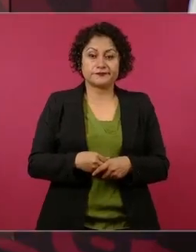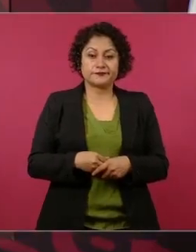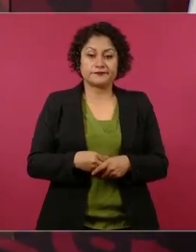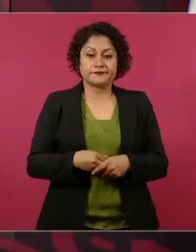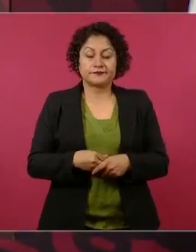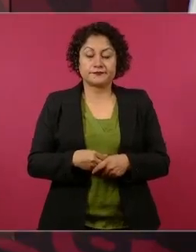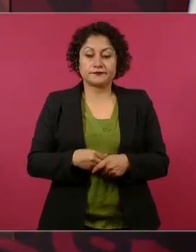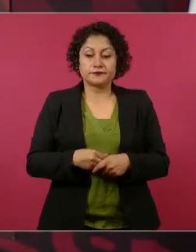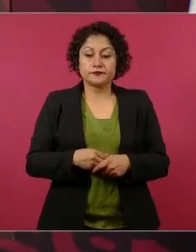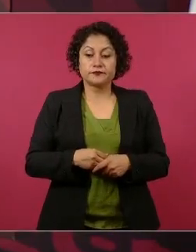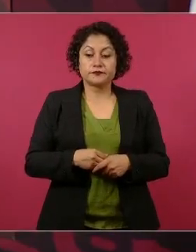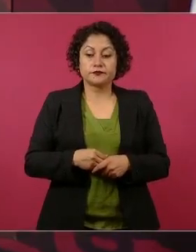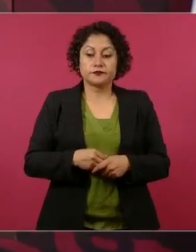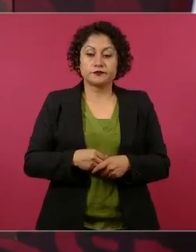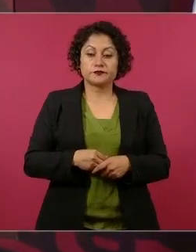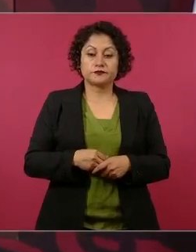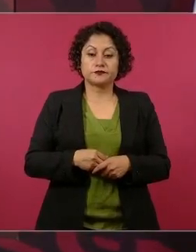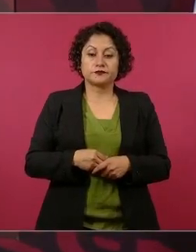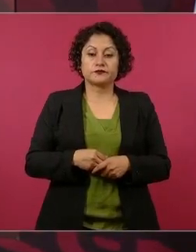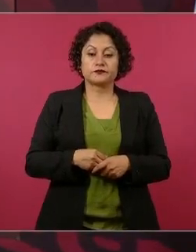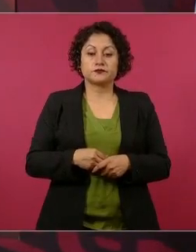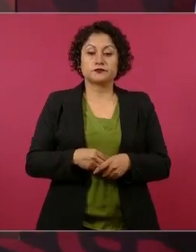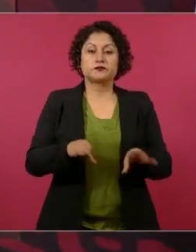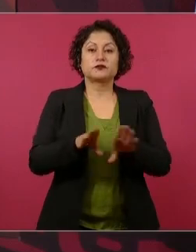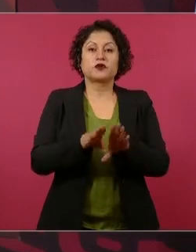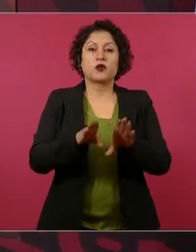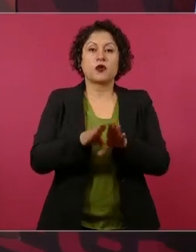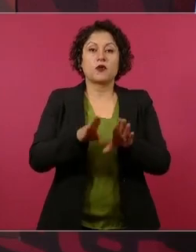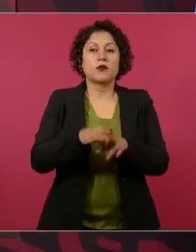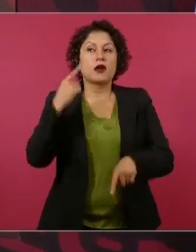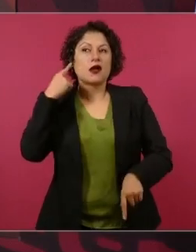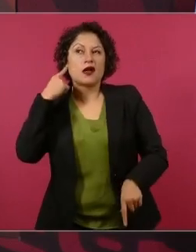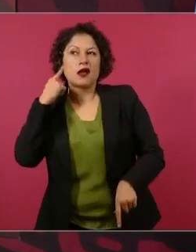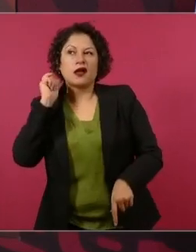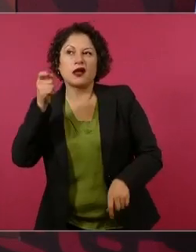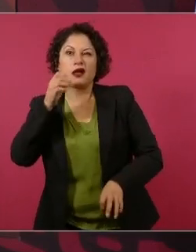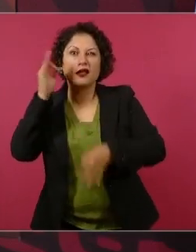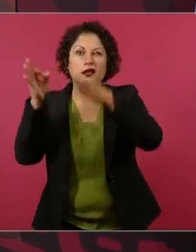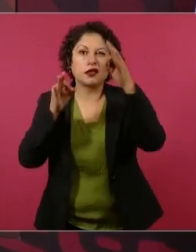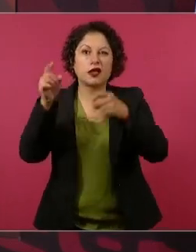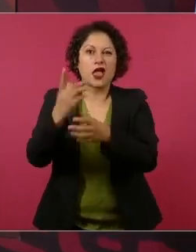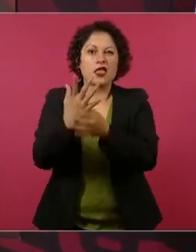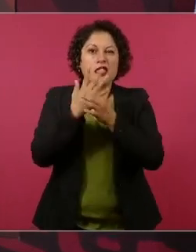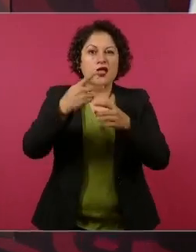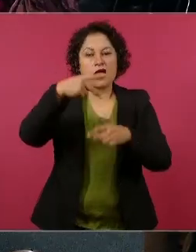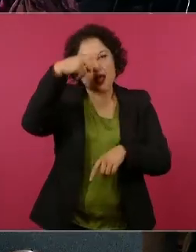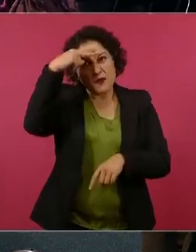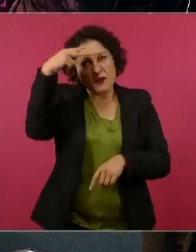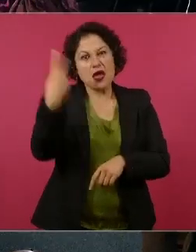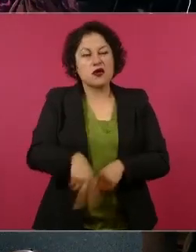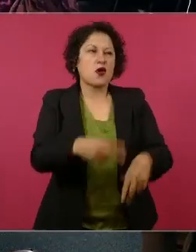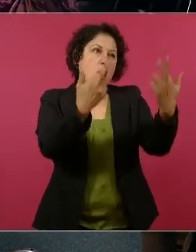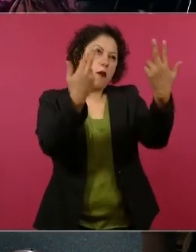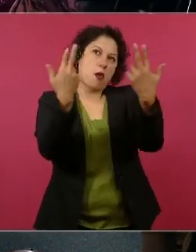escuchando de que se está destruyendo México y que qué barbaridad. No, eso no es